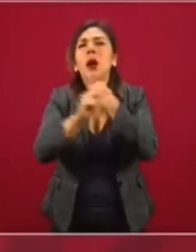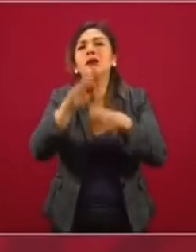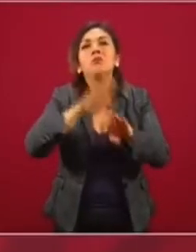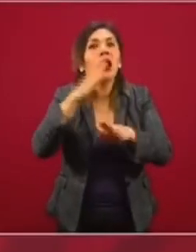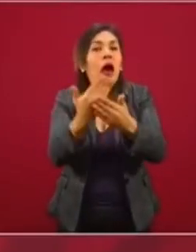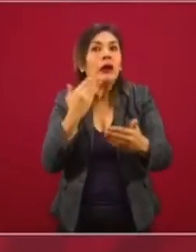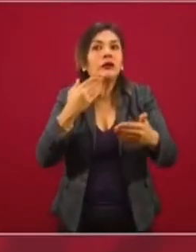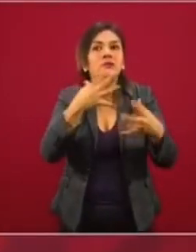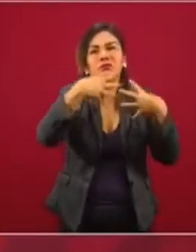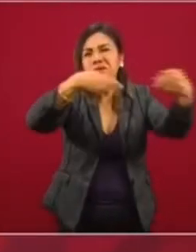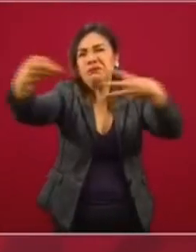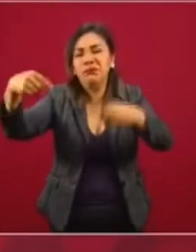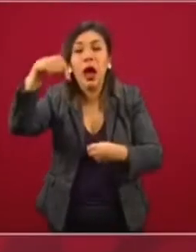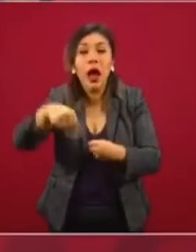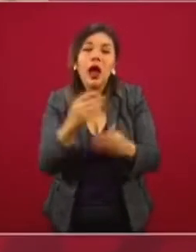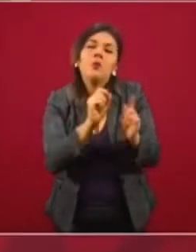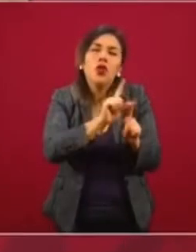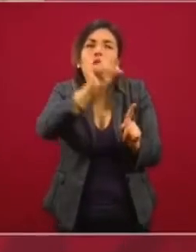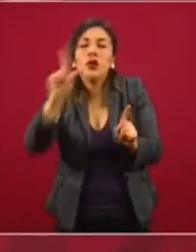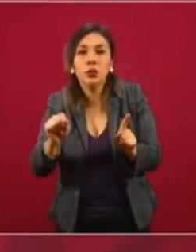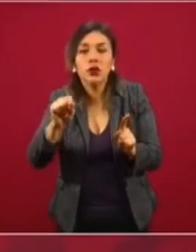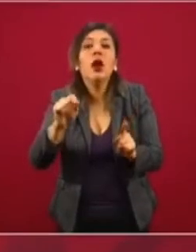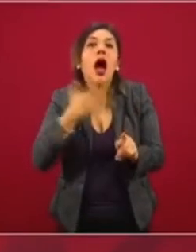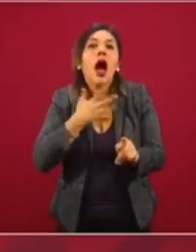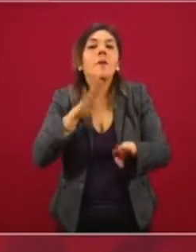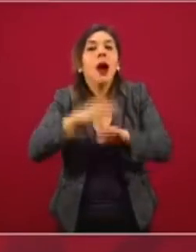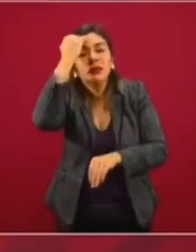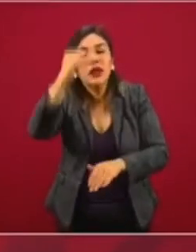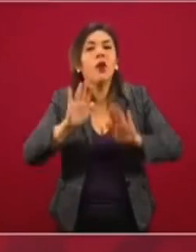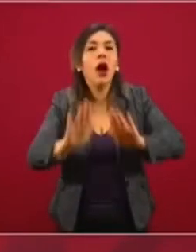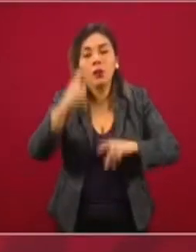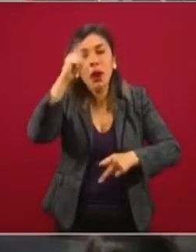para prepararnos. Si no, nos hubiese rebasado.